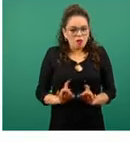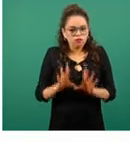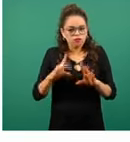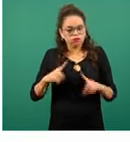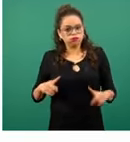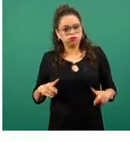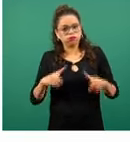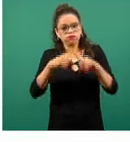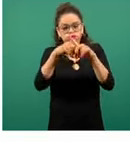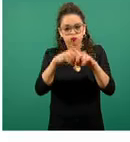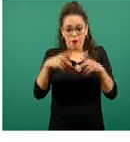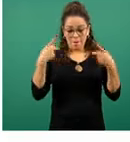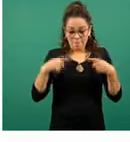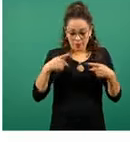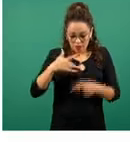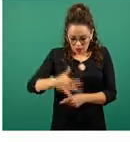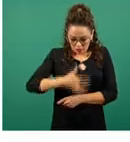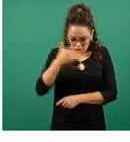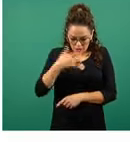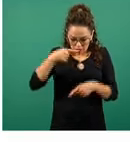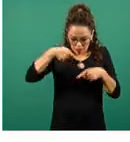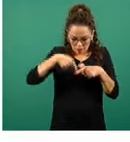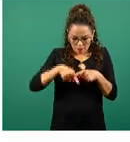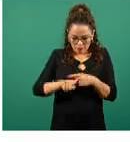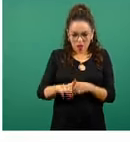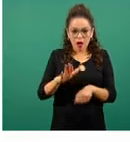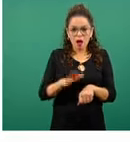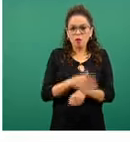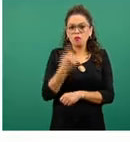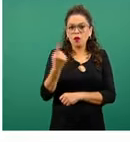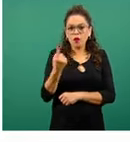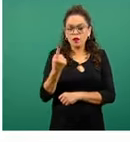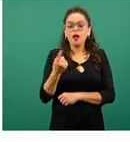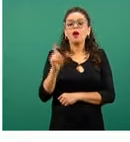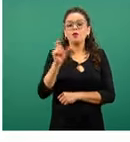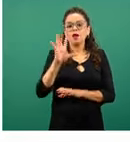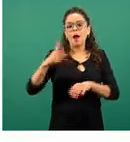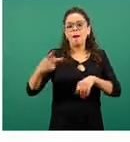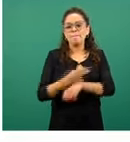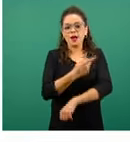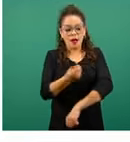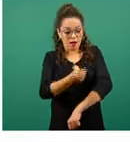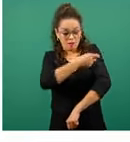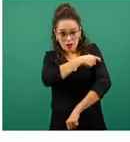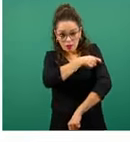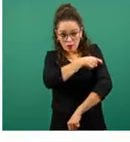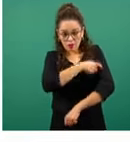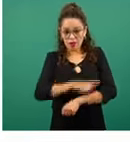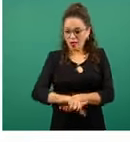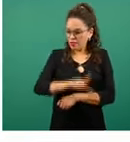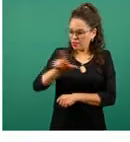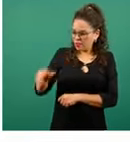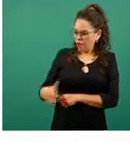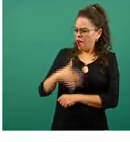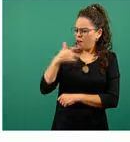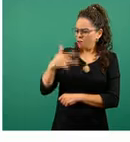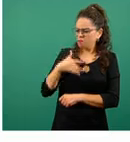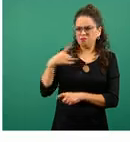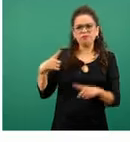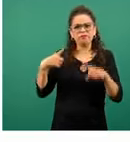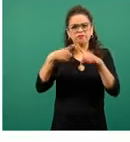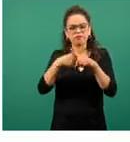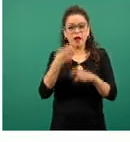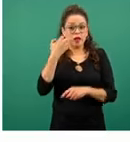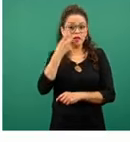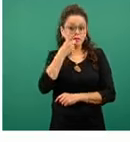signos y los síntomas que una persona presenta después del evento de la vacunación sean por efectos